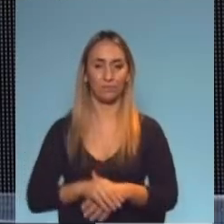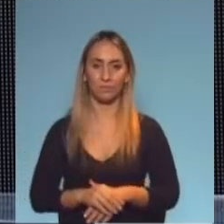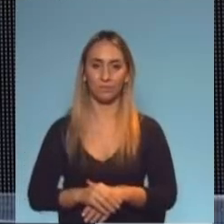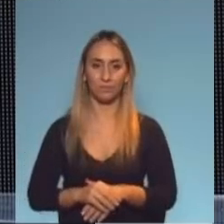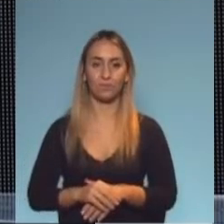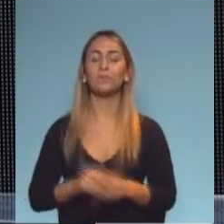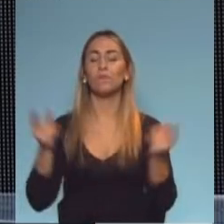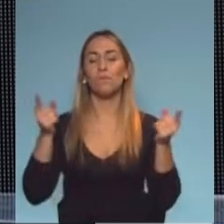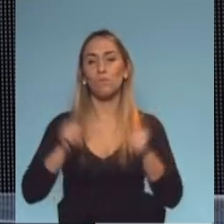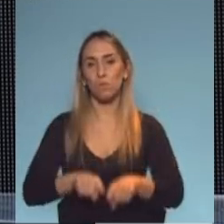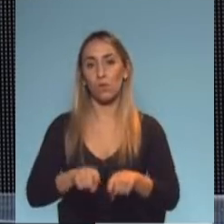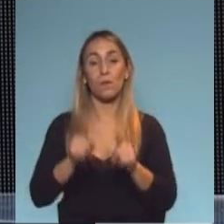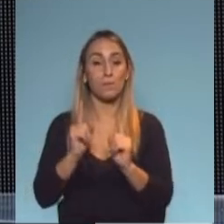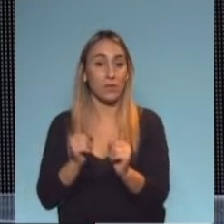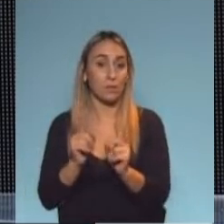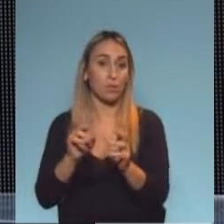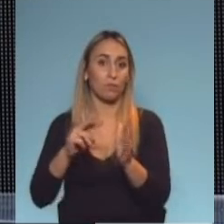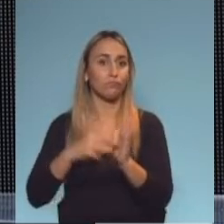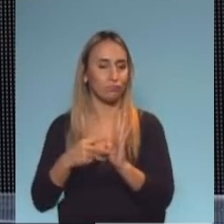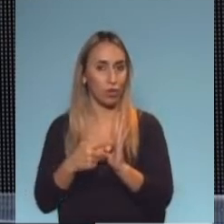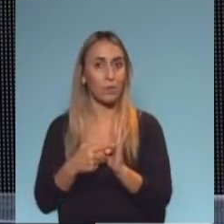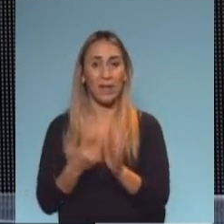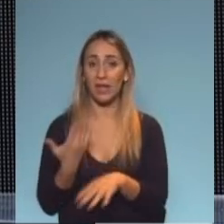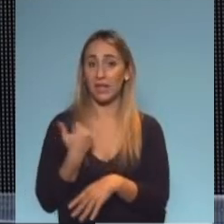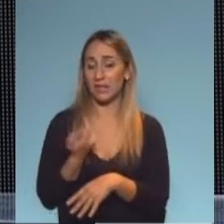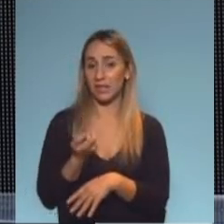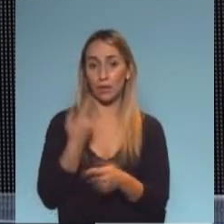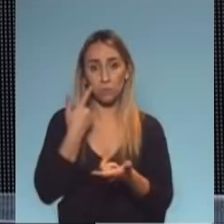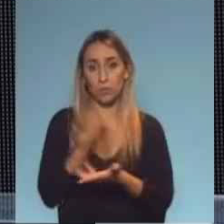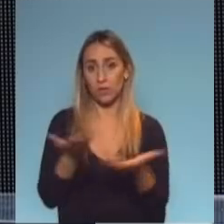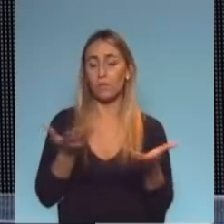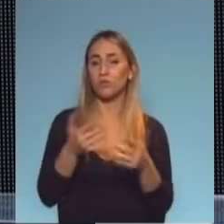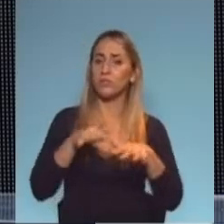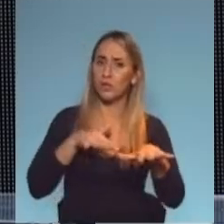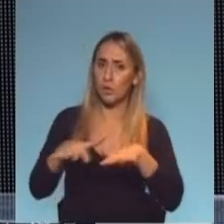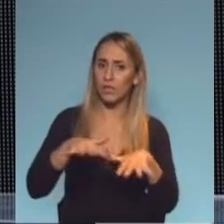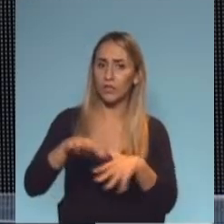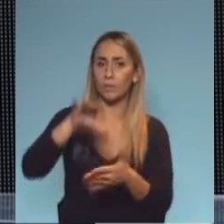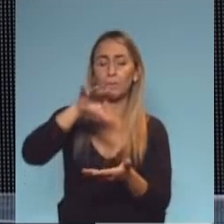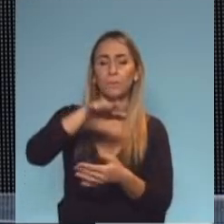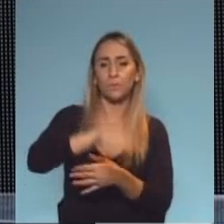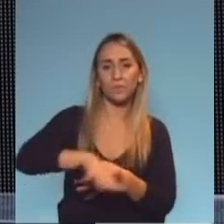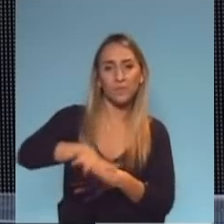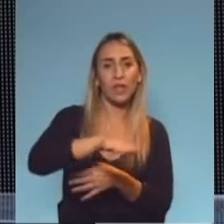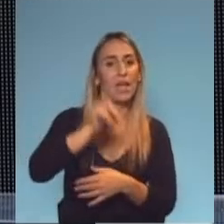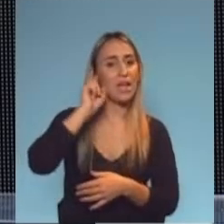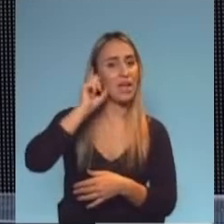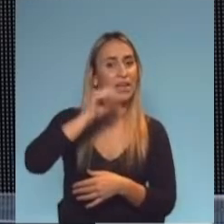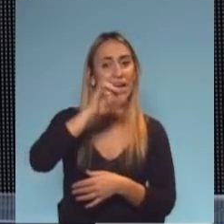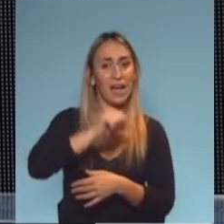Y vamos a volver sobre este conflicto. Recién compartíamos las imágenes de Gaza y Ayelen hacía un análisis también del